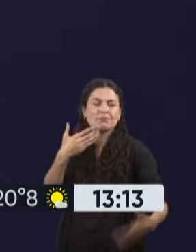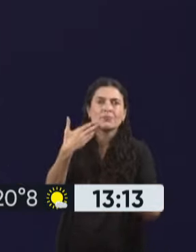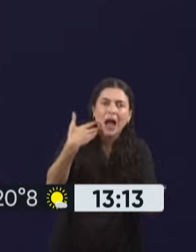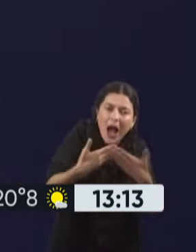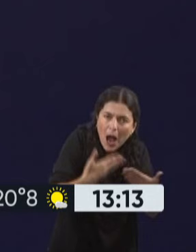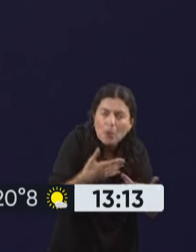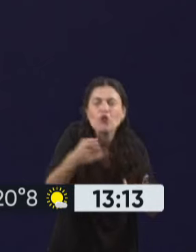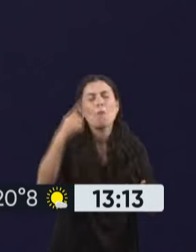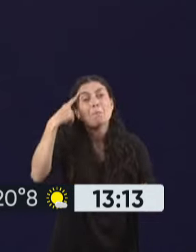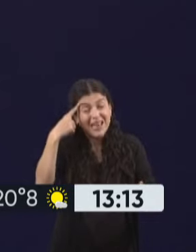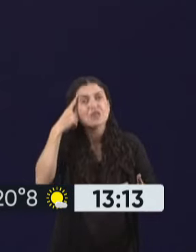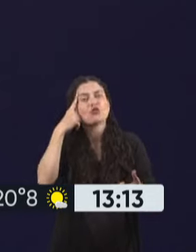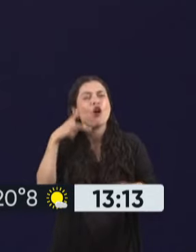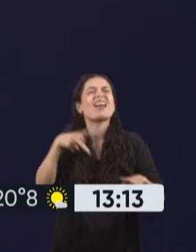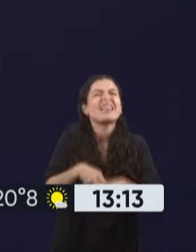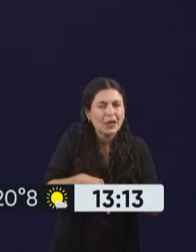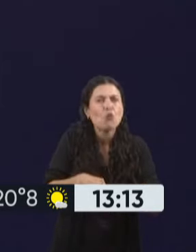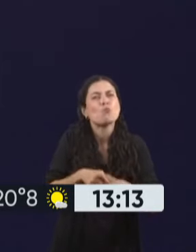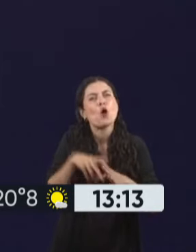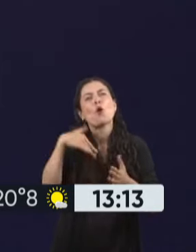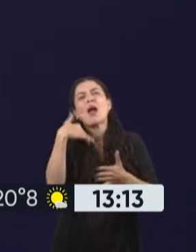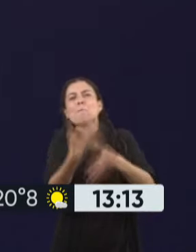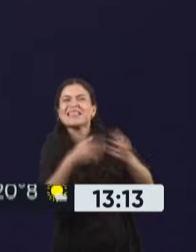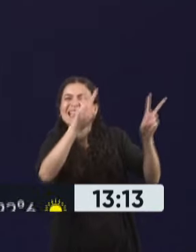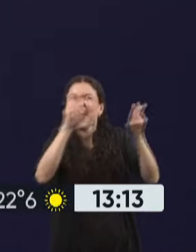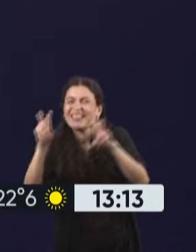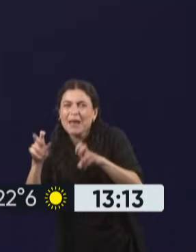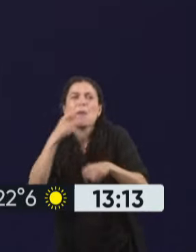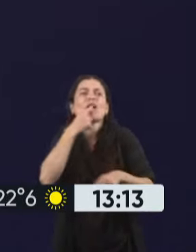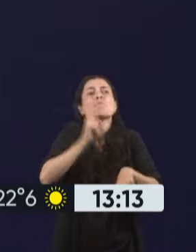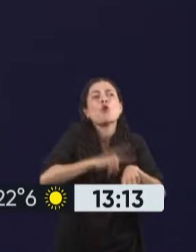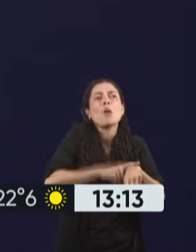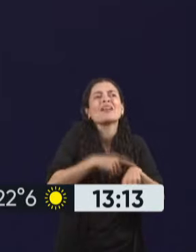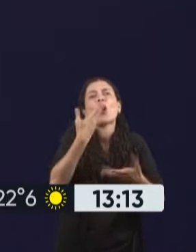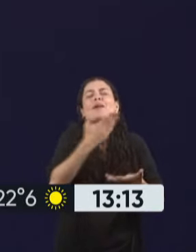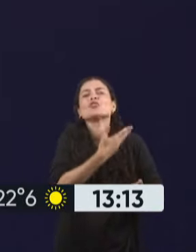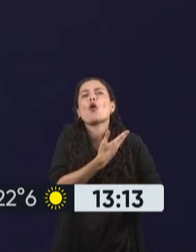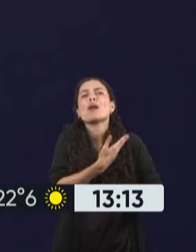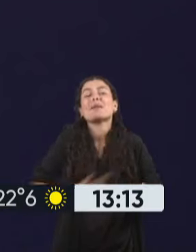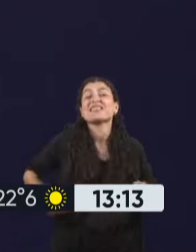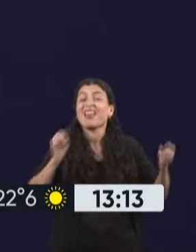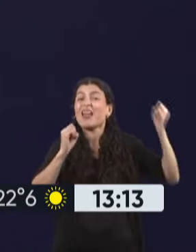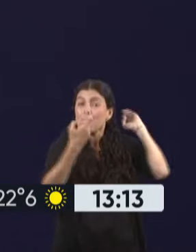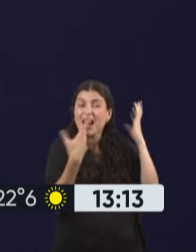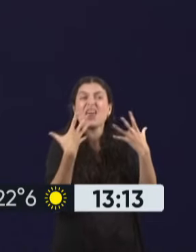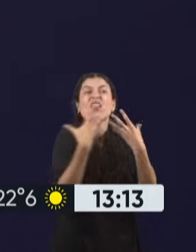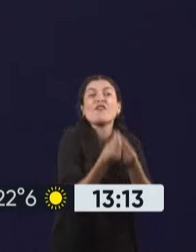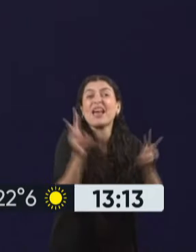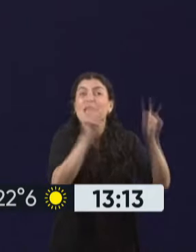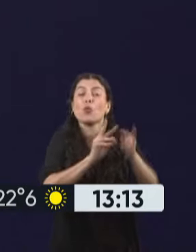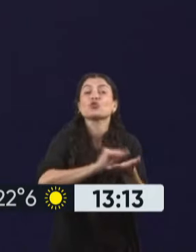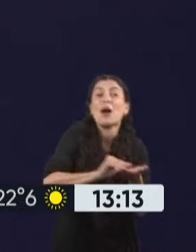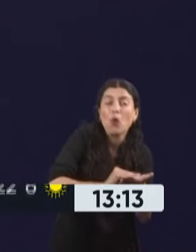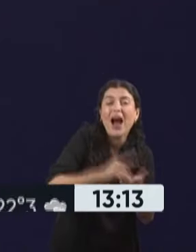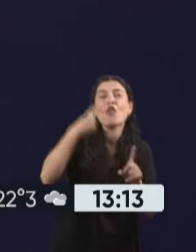la atribución del Ministerio de Justicia y la defensa judicial del propio presidente, porque justo venían hablando de la cuenta personal de